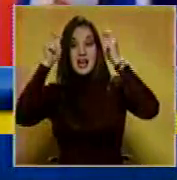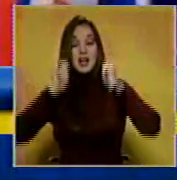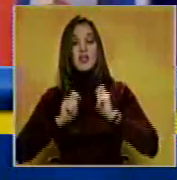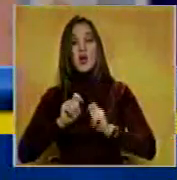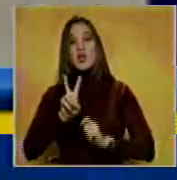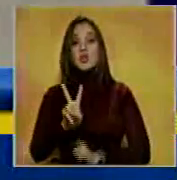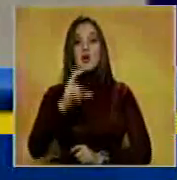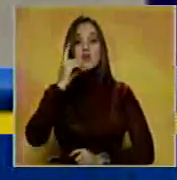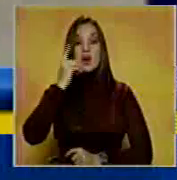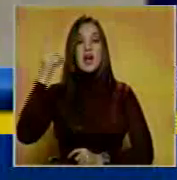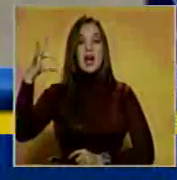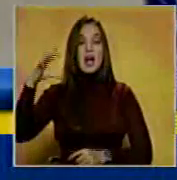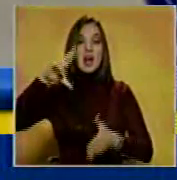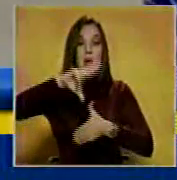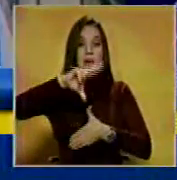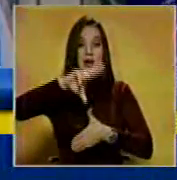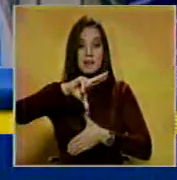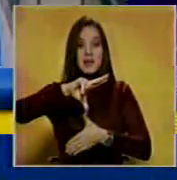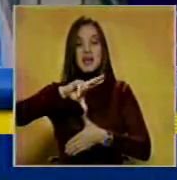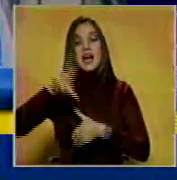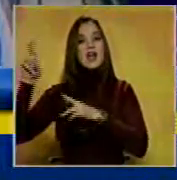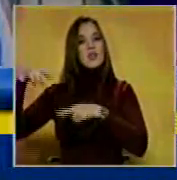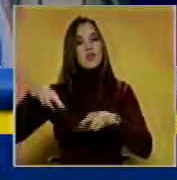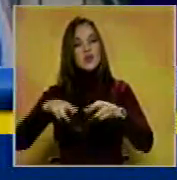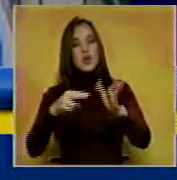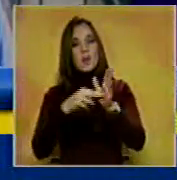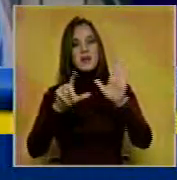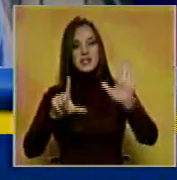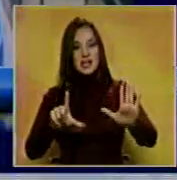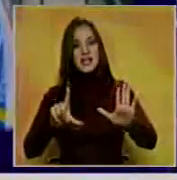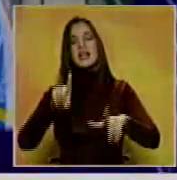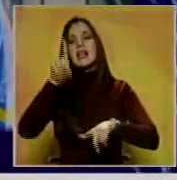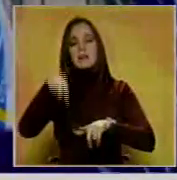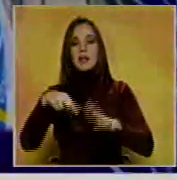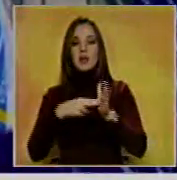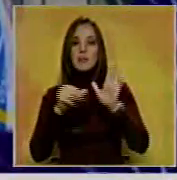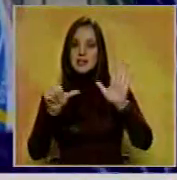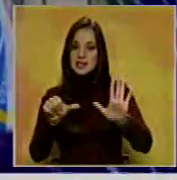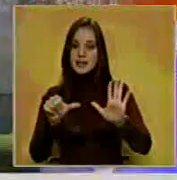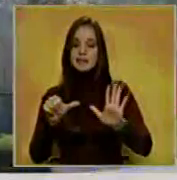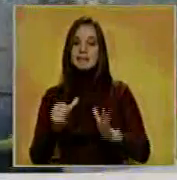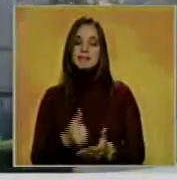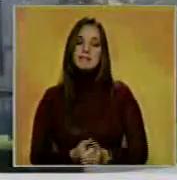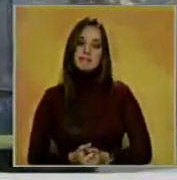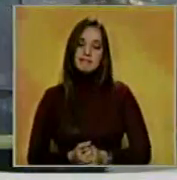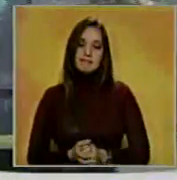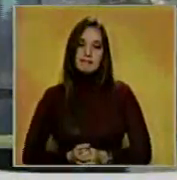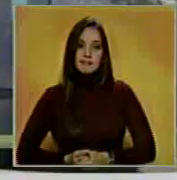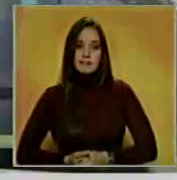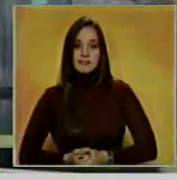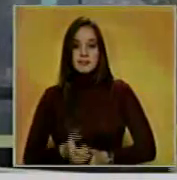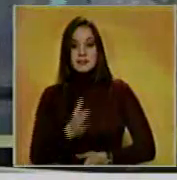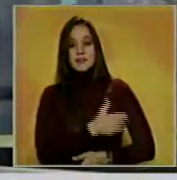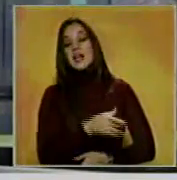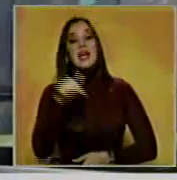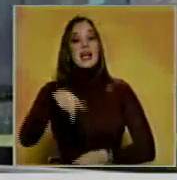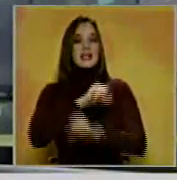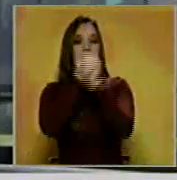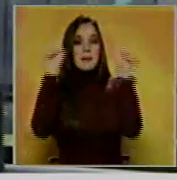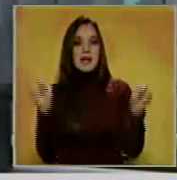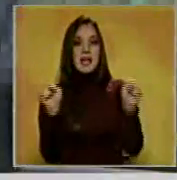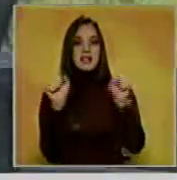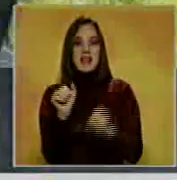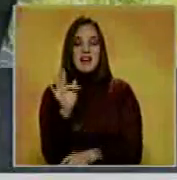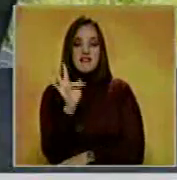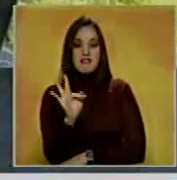Juegos Panamericanos Río 2007 y oro en los Centroamericanos de 2006 y 2007. En tanto, esta mañana la FIFA